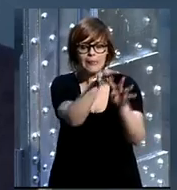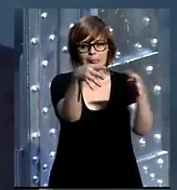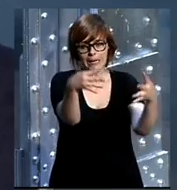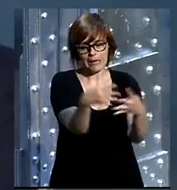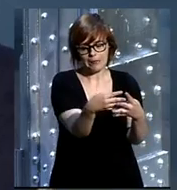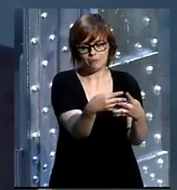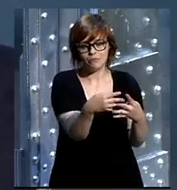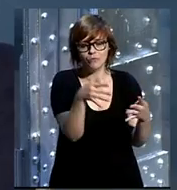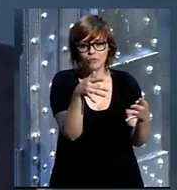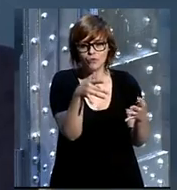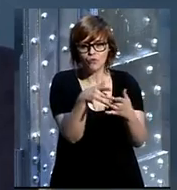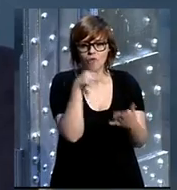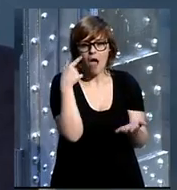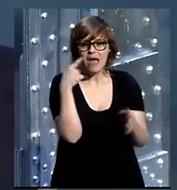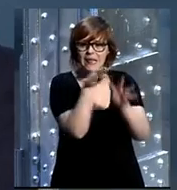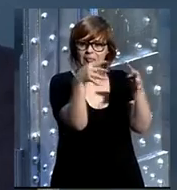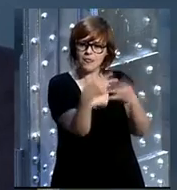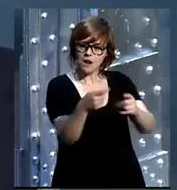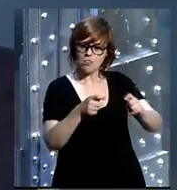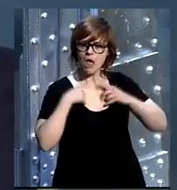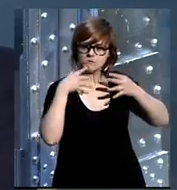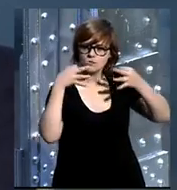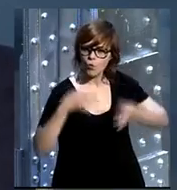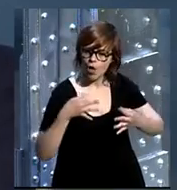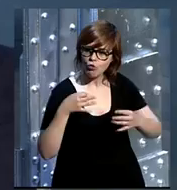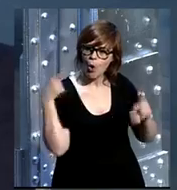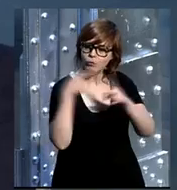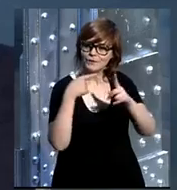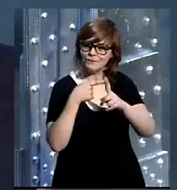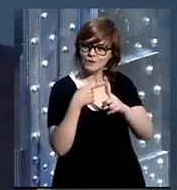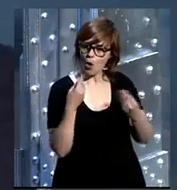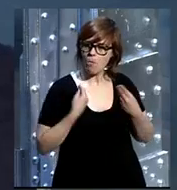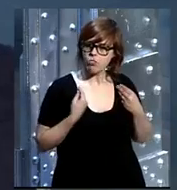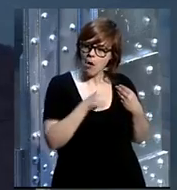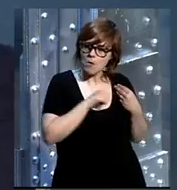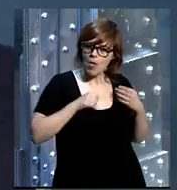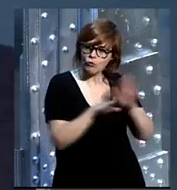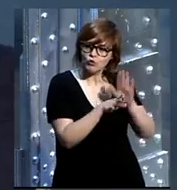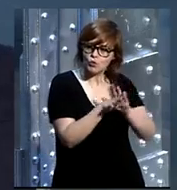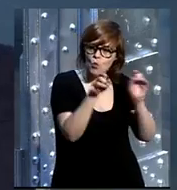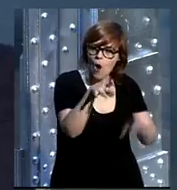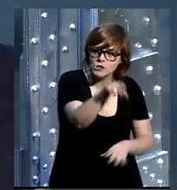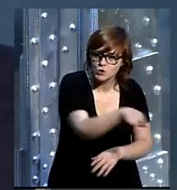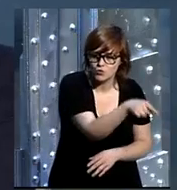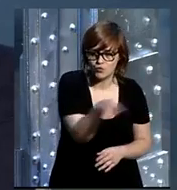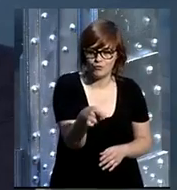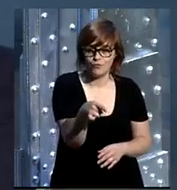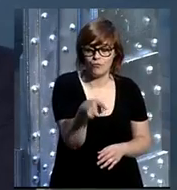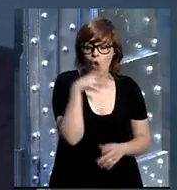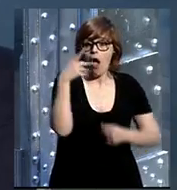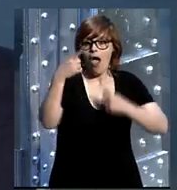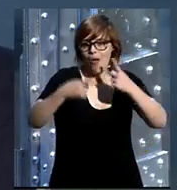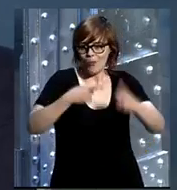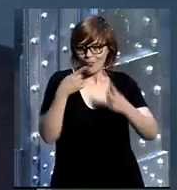garantizar la intimidad, la privacidad y la protección de datos con retos nuevos que hacen que tengamos que